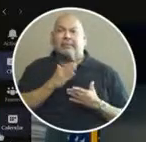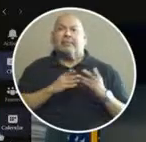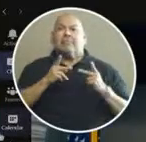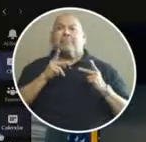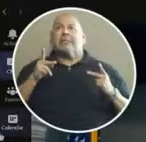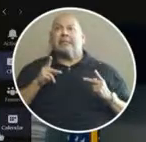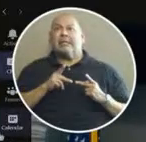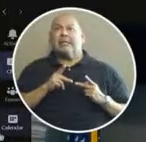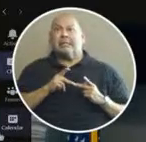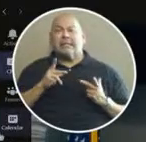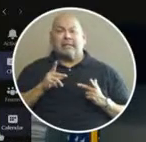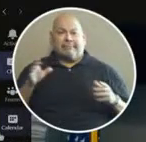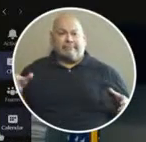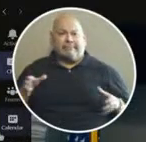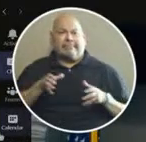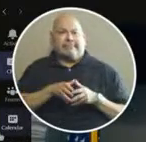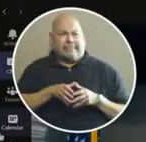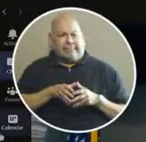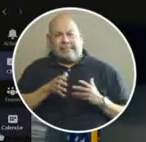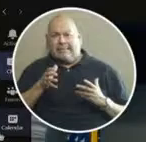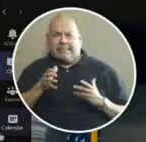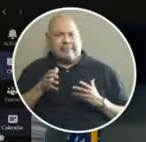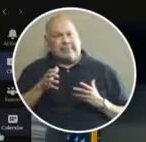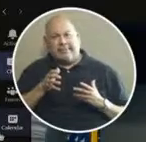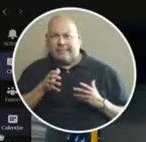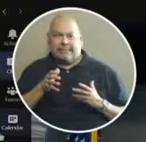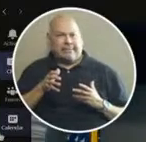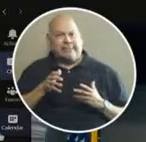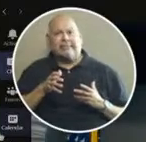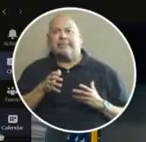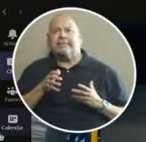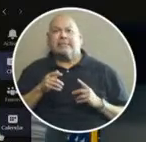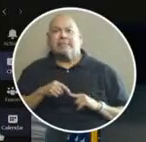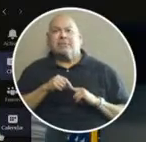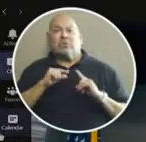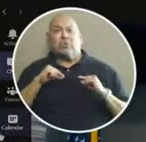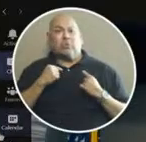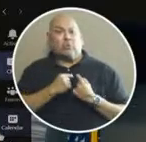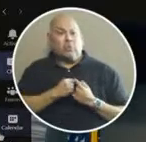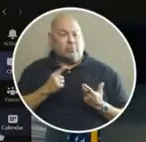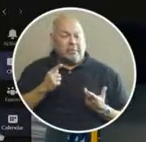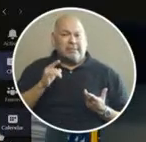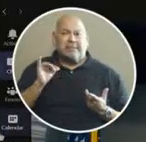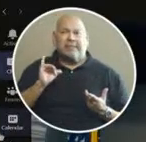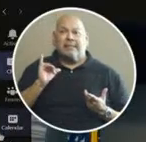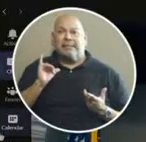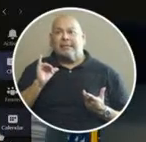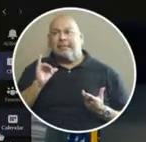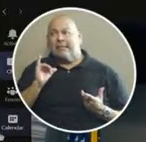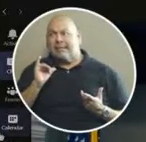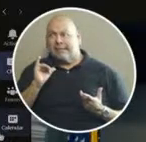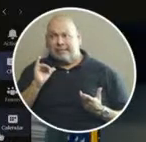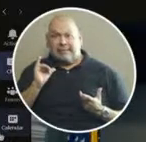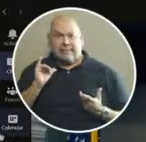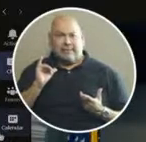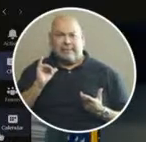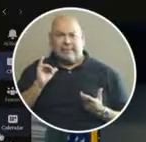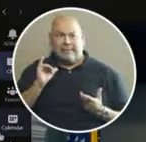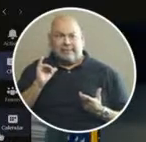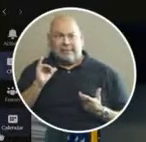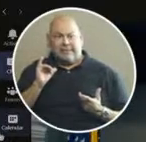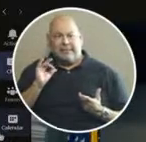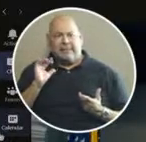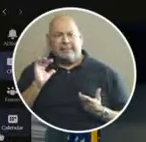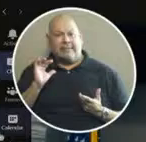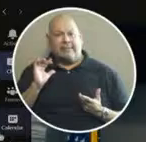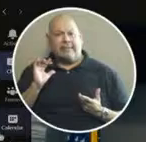lugares en donde se concentran las poblaciones o grupos especiales de población, como son las cárceles, y